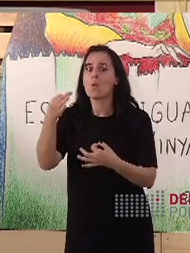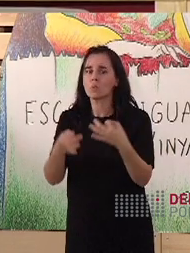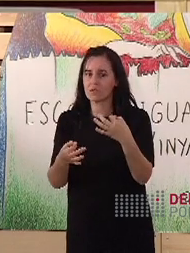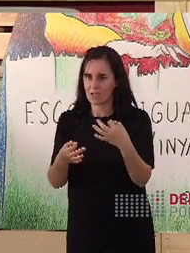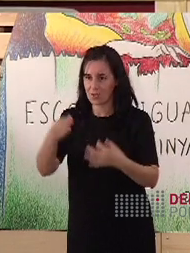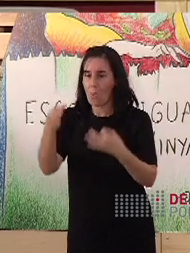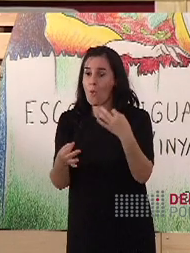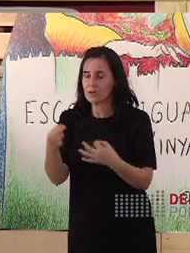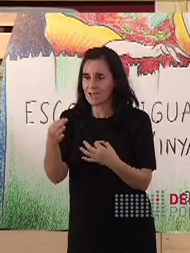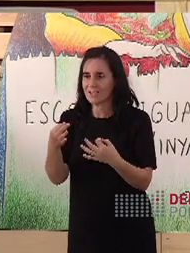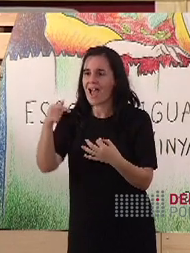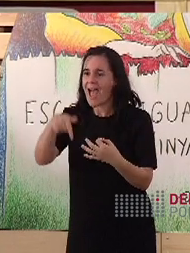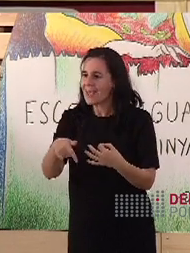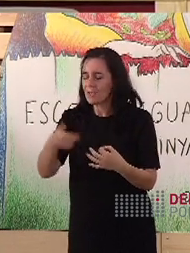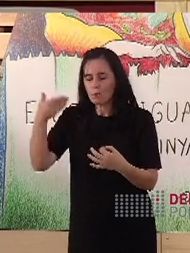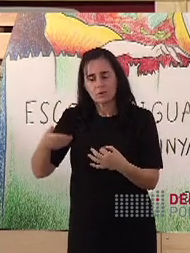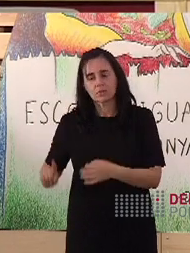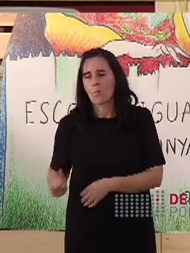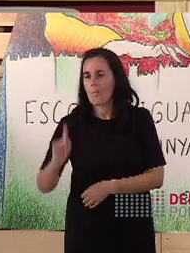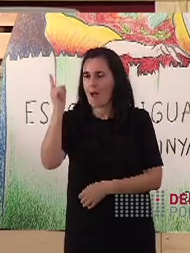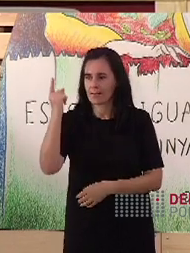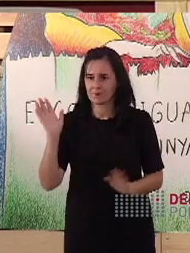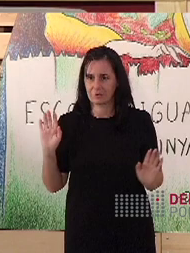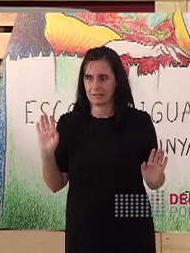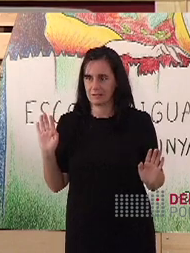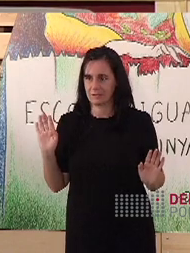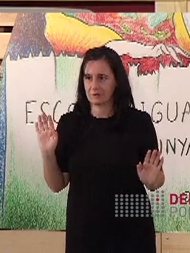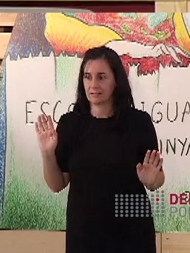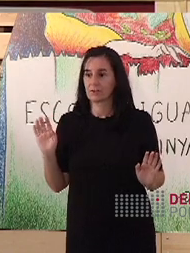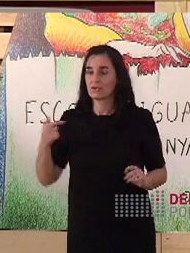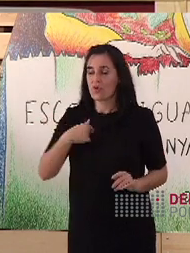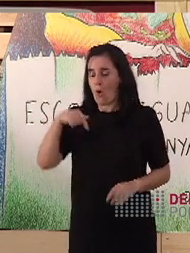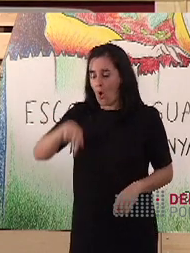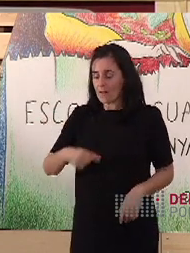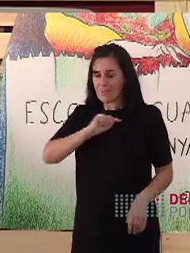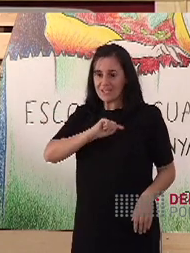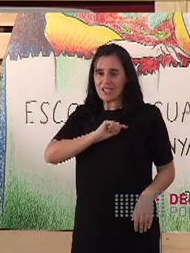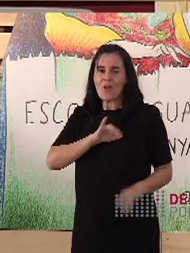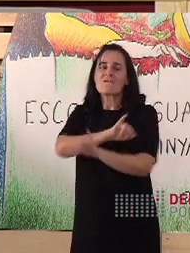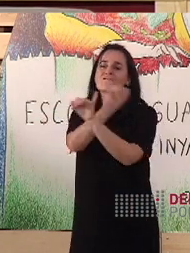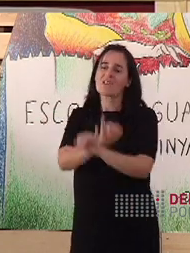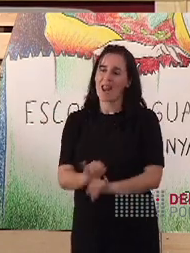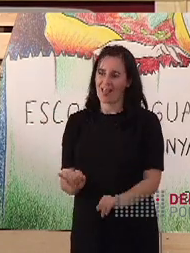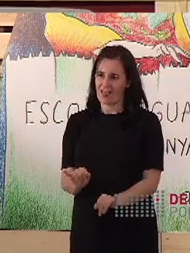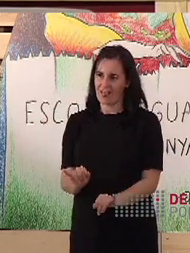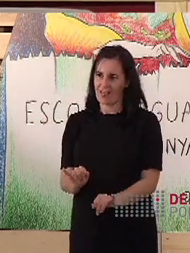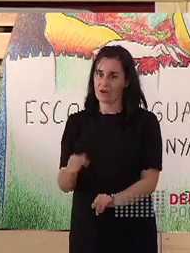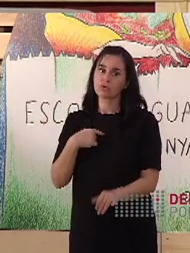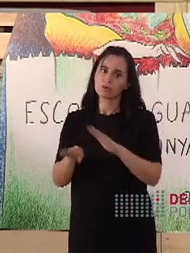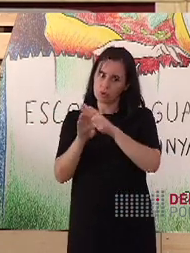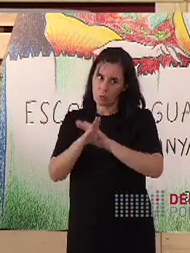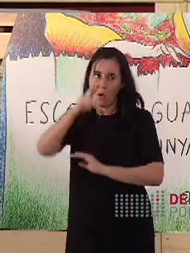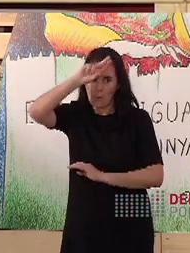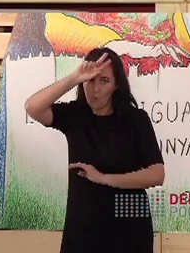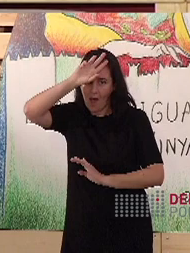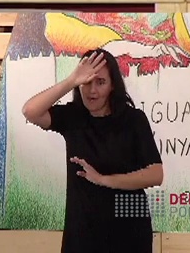e xustas, está o centro de todo, de todo. Eu hoxe me sinto feliz, sigo